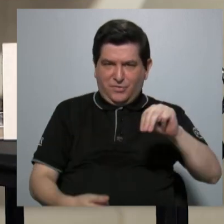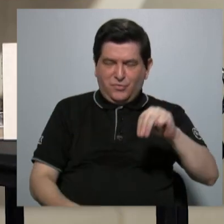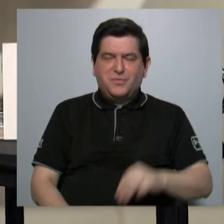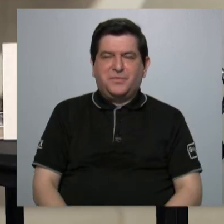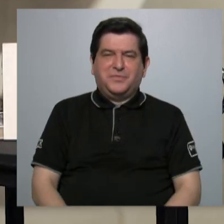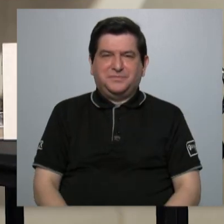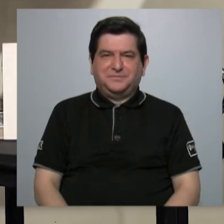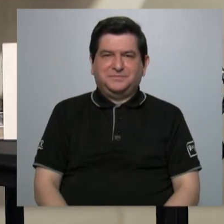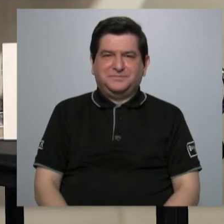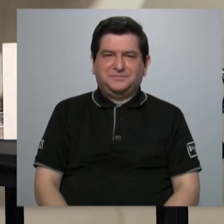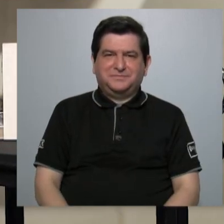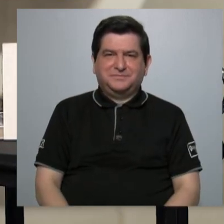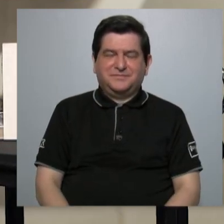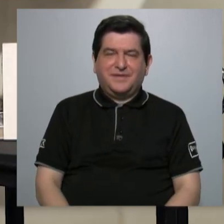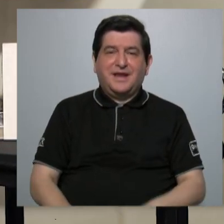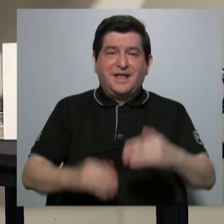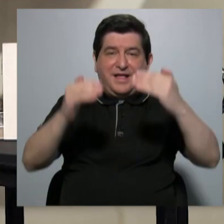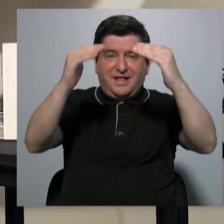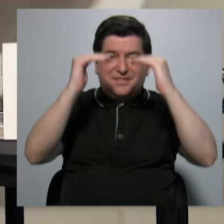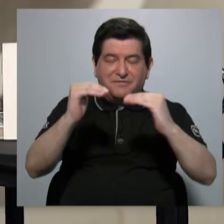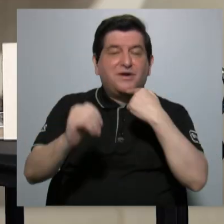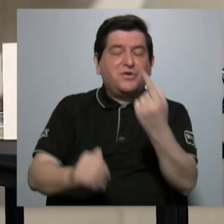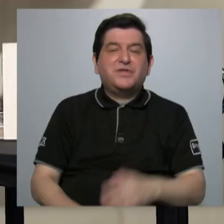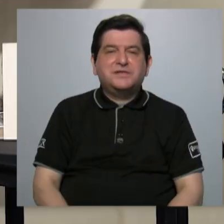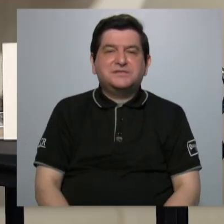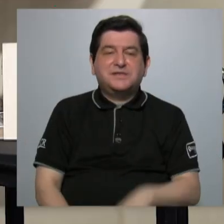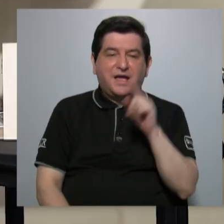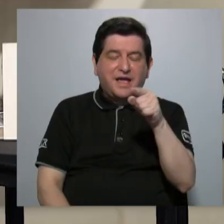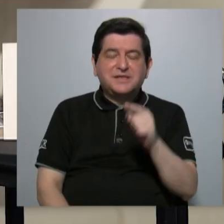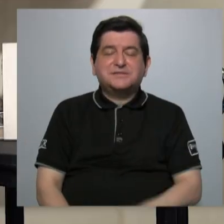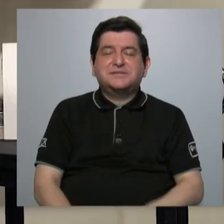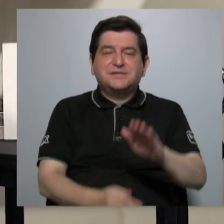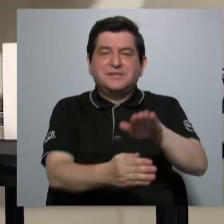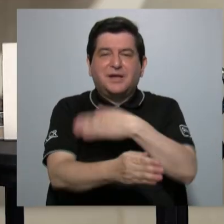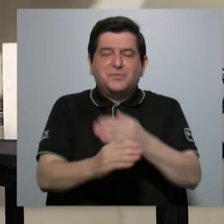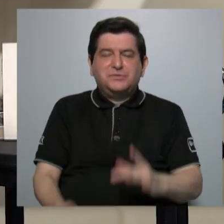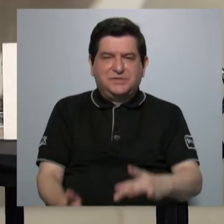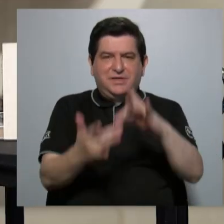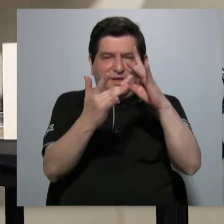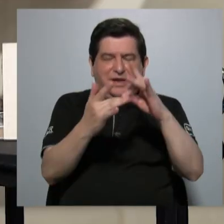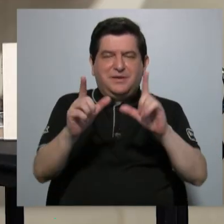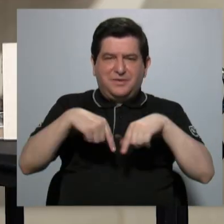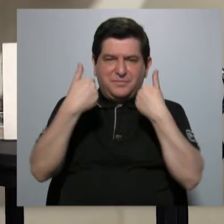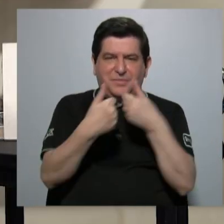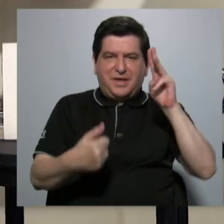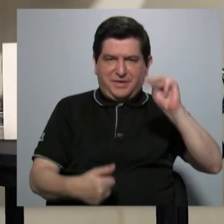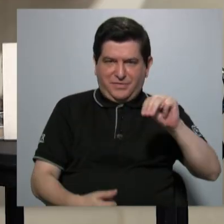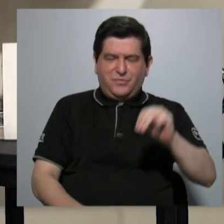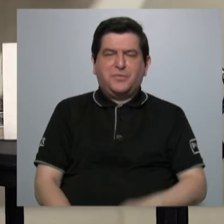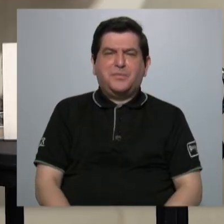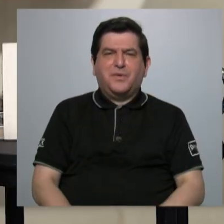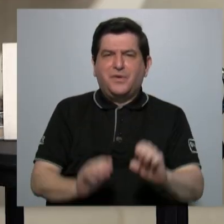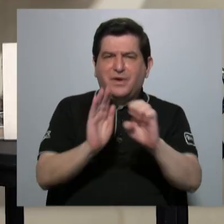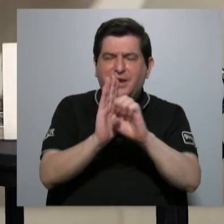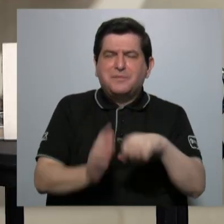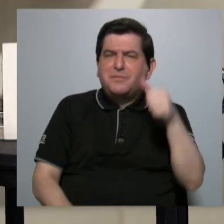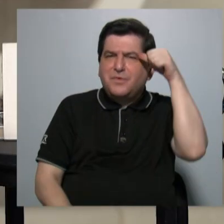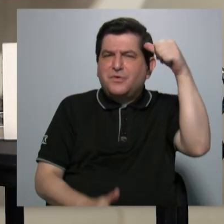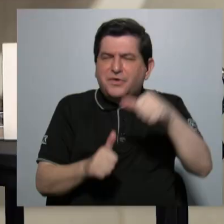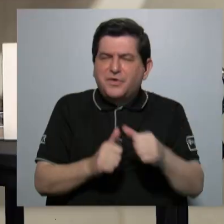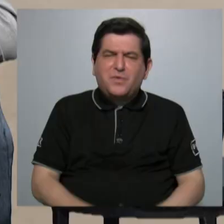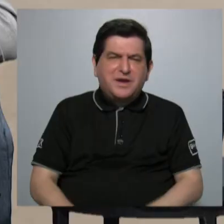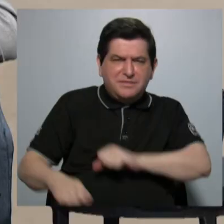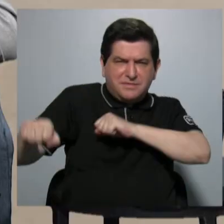del quinteto, ¿verdad?, y debajo dice dedicado al Quinteto Miravalles. Ah, qué bonito. ¿Verdad? Un ejemplo le voy a poner, ¿se acuerda del temblor de